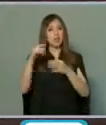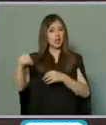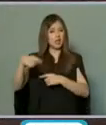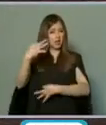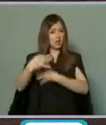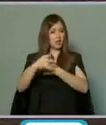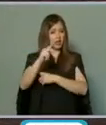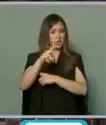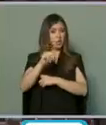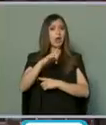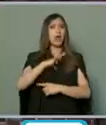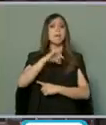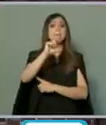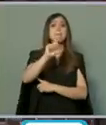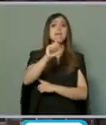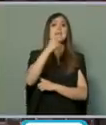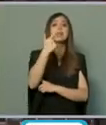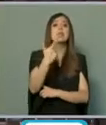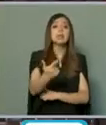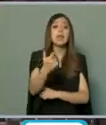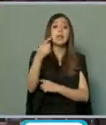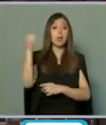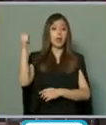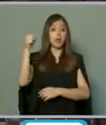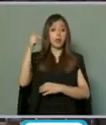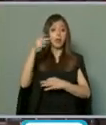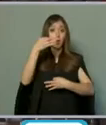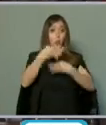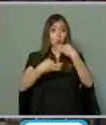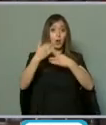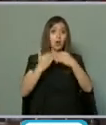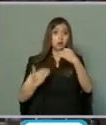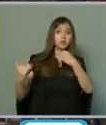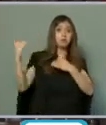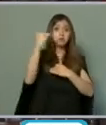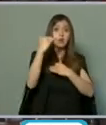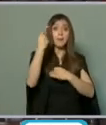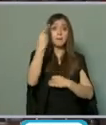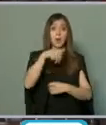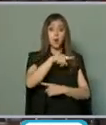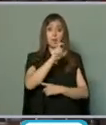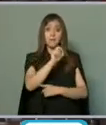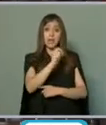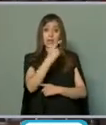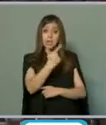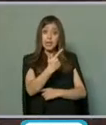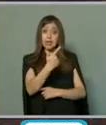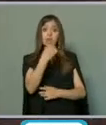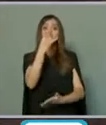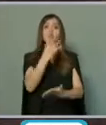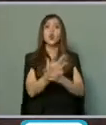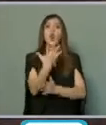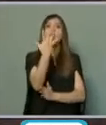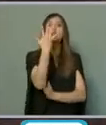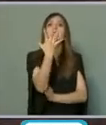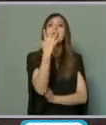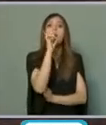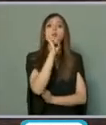tenido 27 magistrados. De esos 27, únicamente 5 hemos sido mujeres. Oye, eso